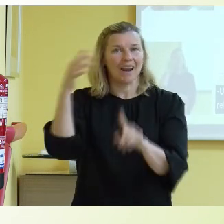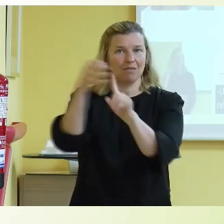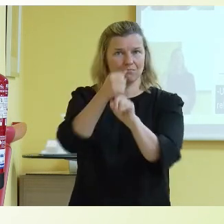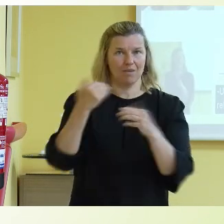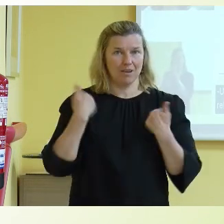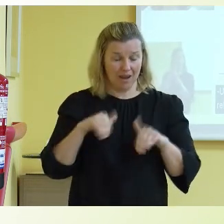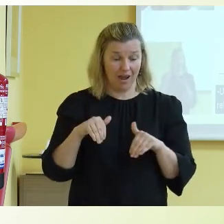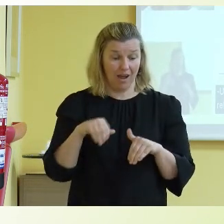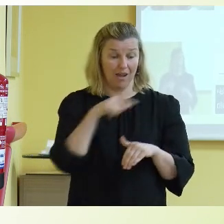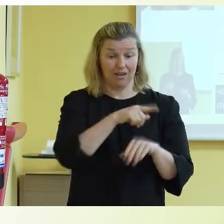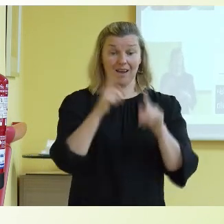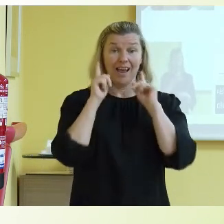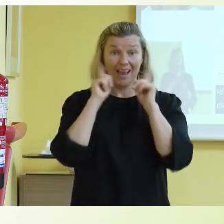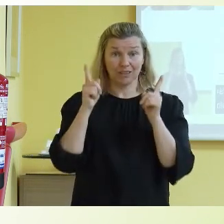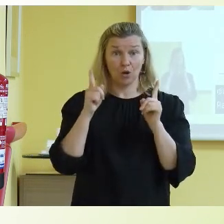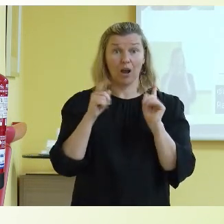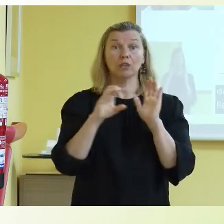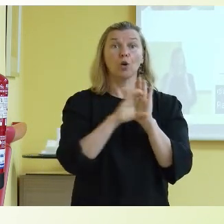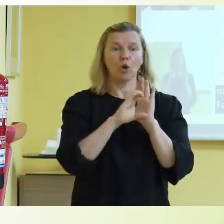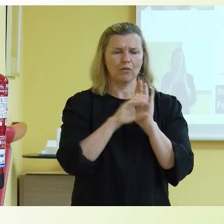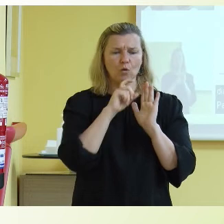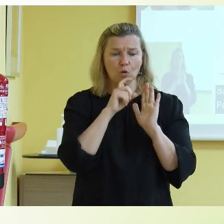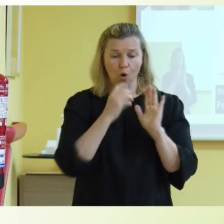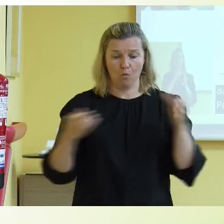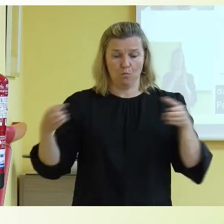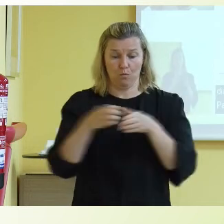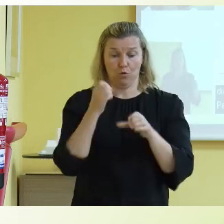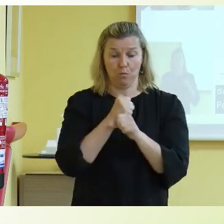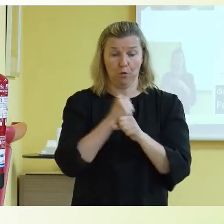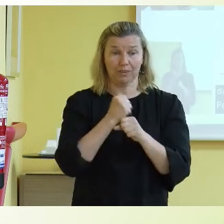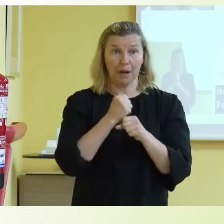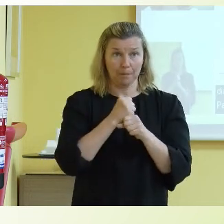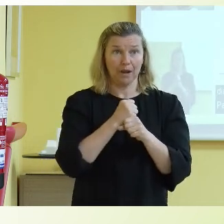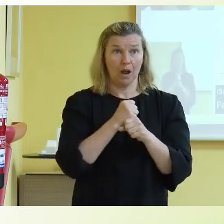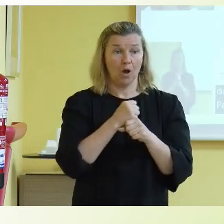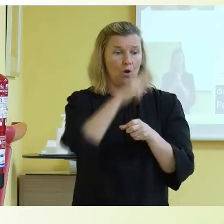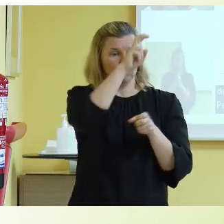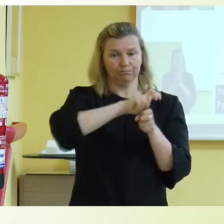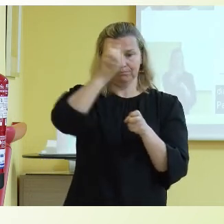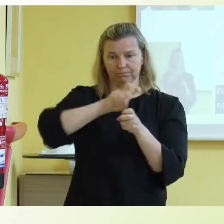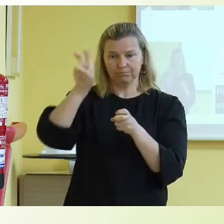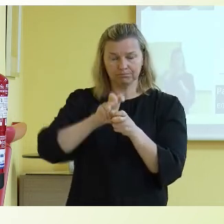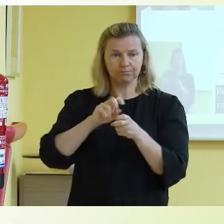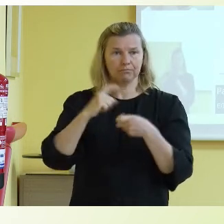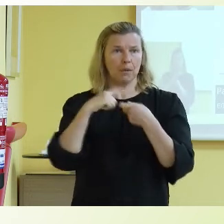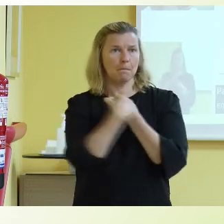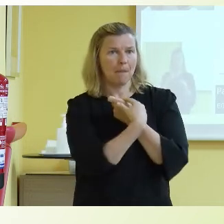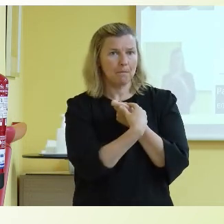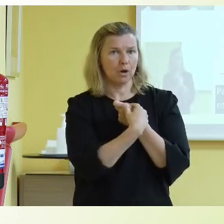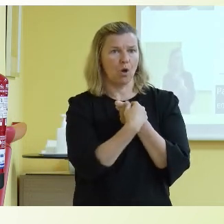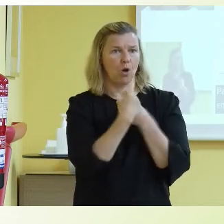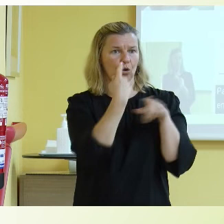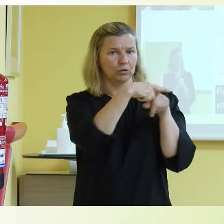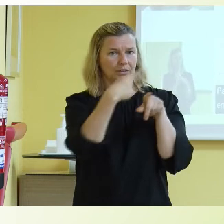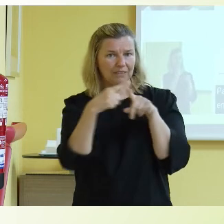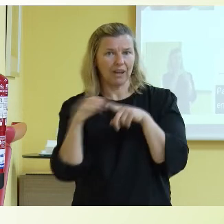codificación en estos casos se constituyó un grupo de trabajo en el que participaron miembros de Solvard-D, ExiHealth y representantes de